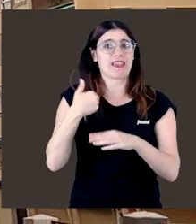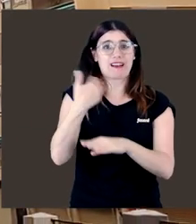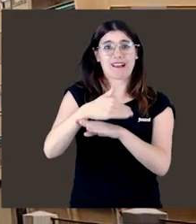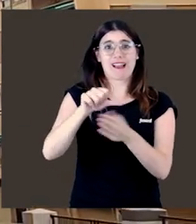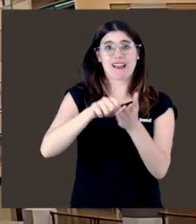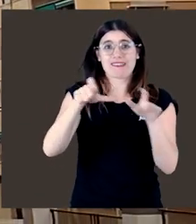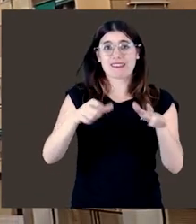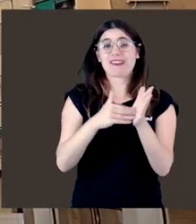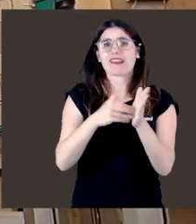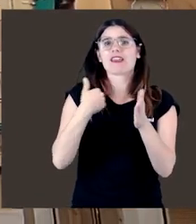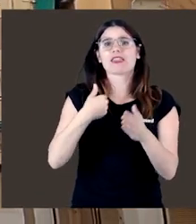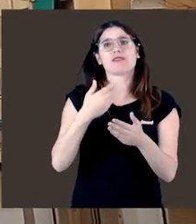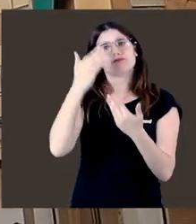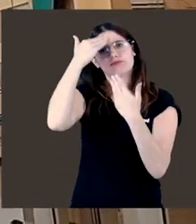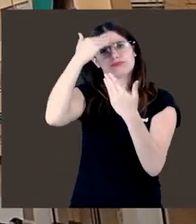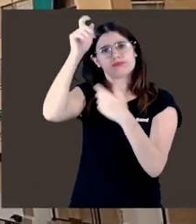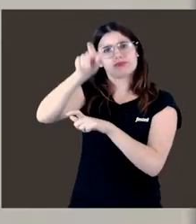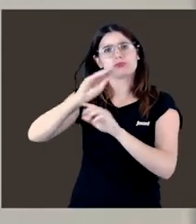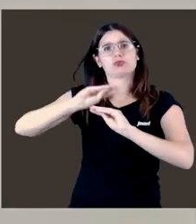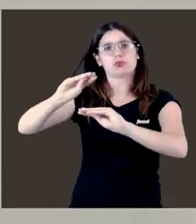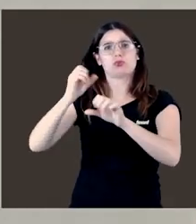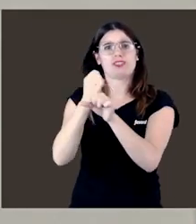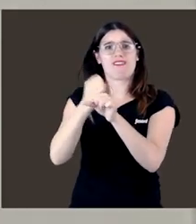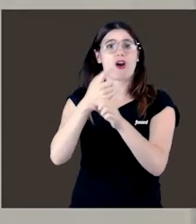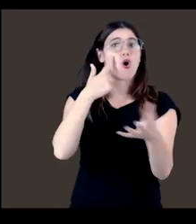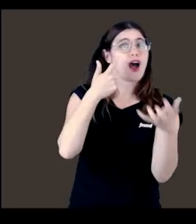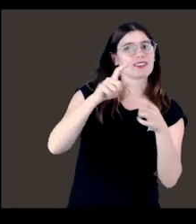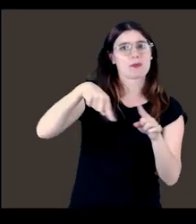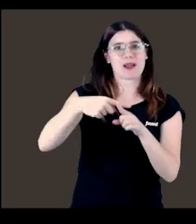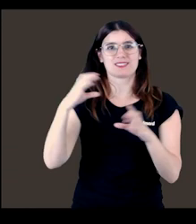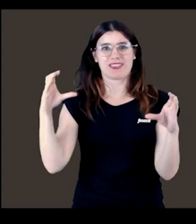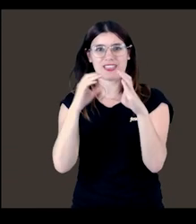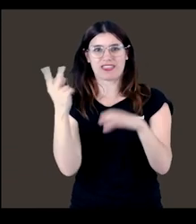nuestras calles la obra de grandes científicas y grandes artistas.